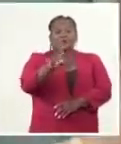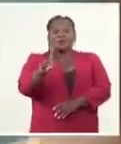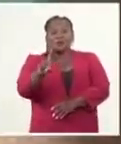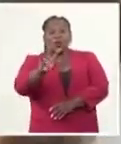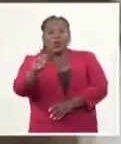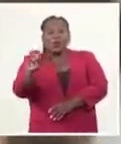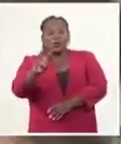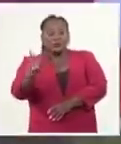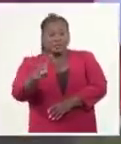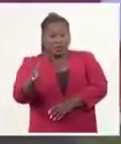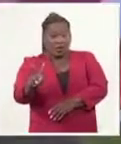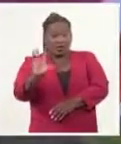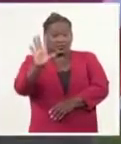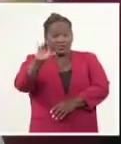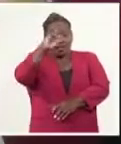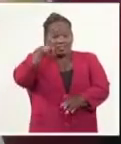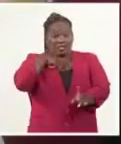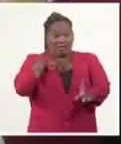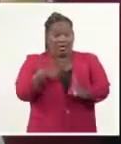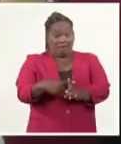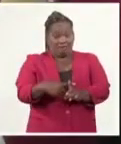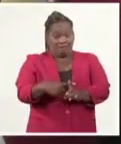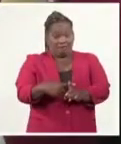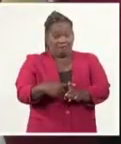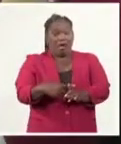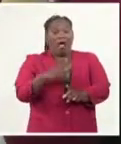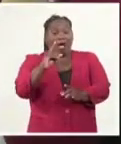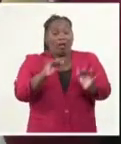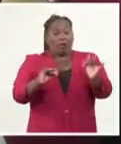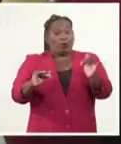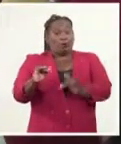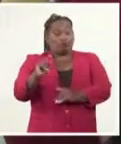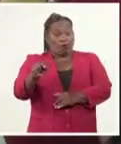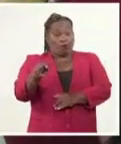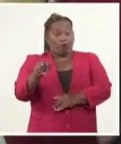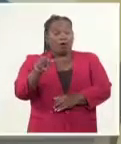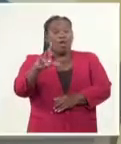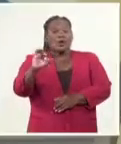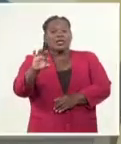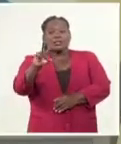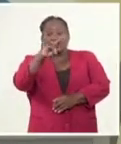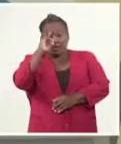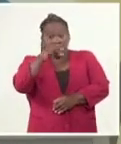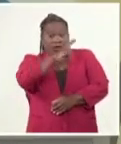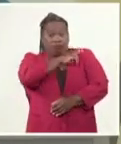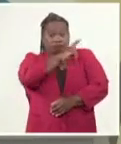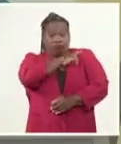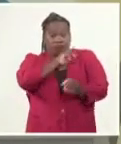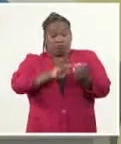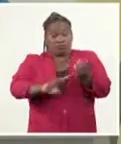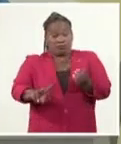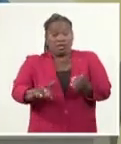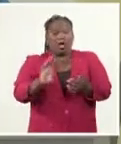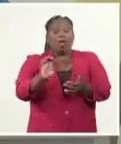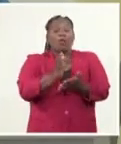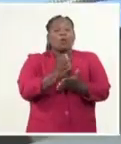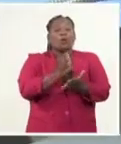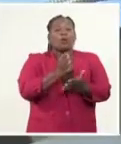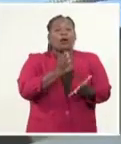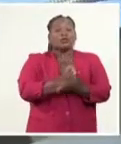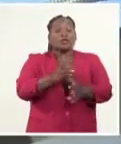2021-2022 el próximo 5 de septiembre. El doctor en ciencias Luis Felipe Batista Rodríguez, director provincial de educación en esta parte